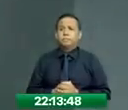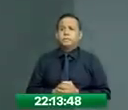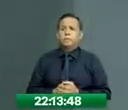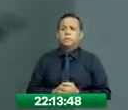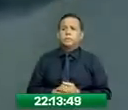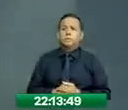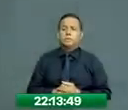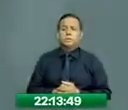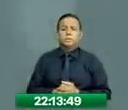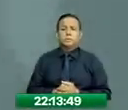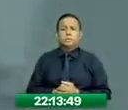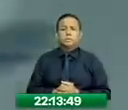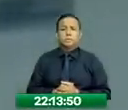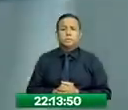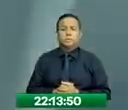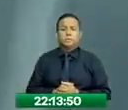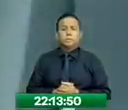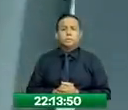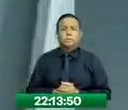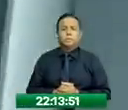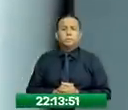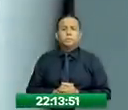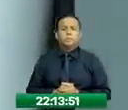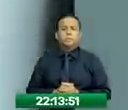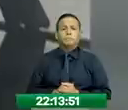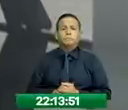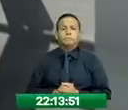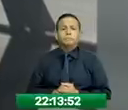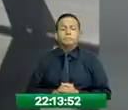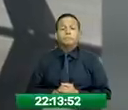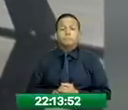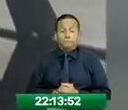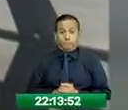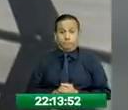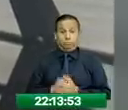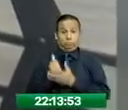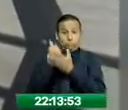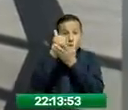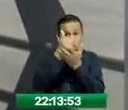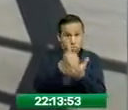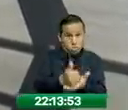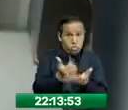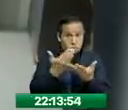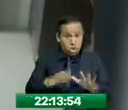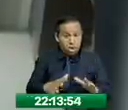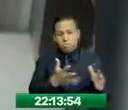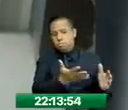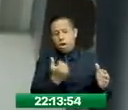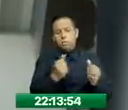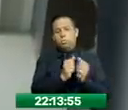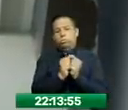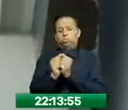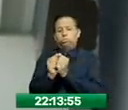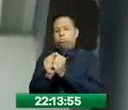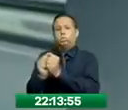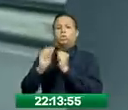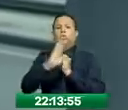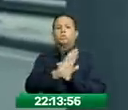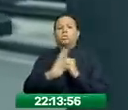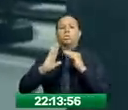y gracias a dios tras el rescate fue llevado hasta su vivienda en el cantón yaguachi